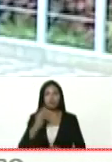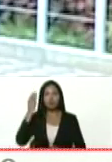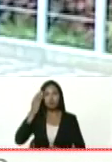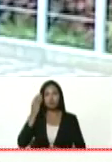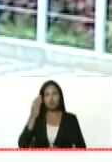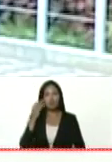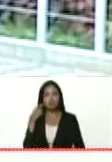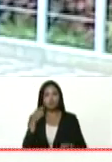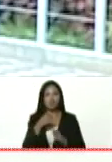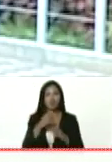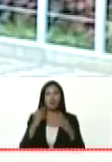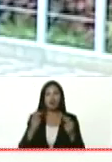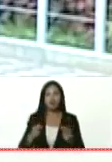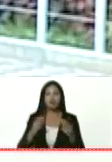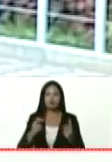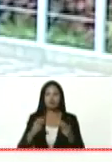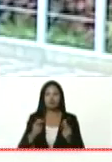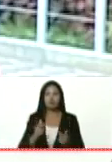lleva a la acción